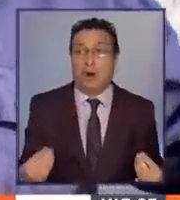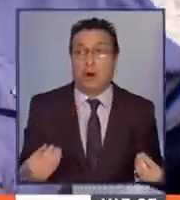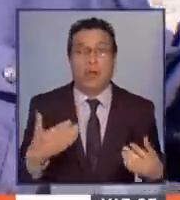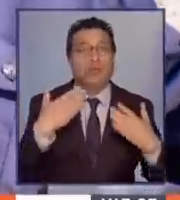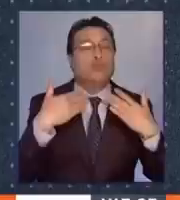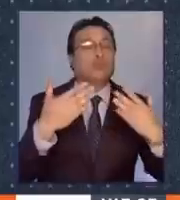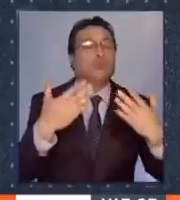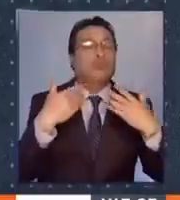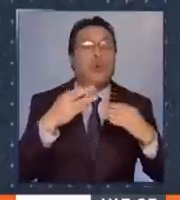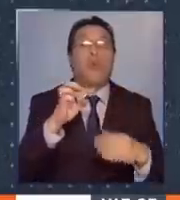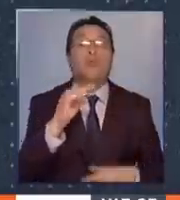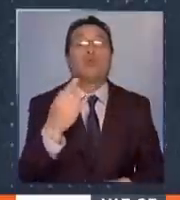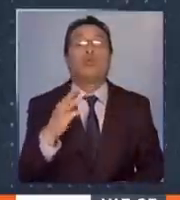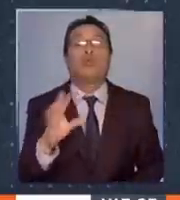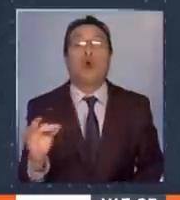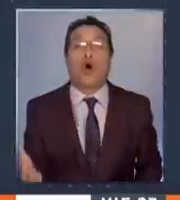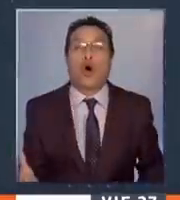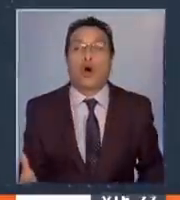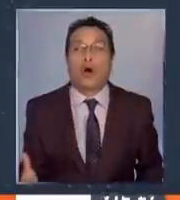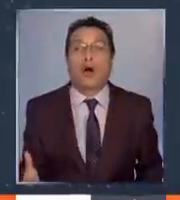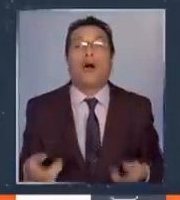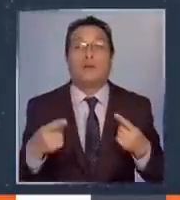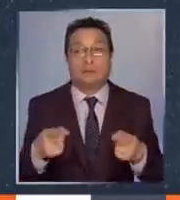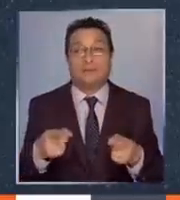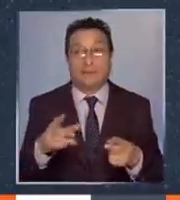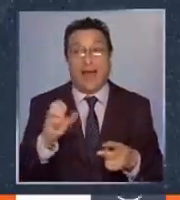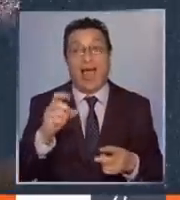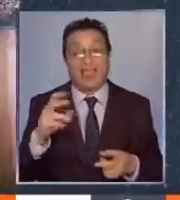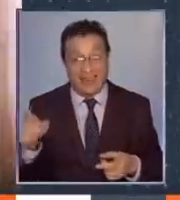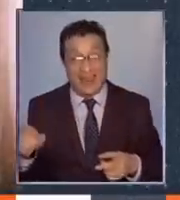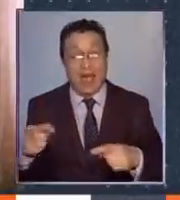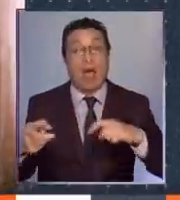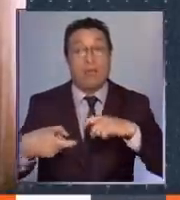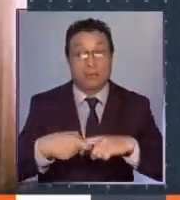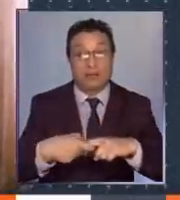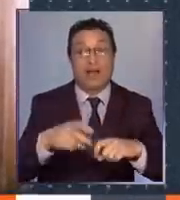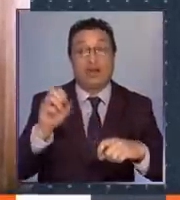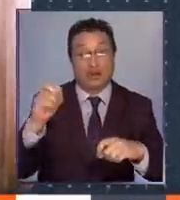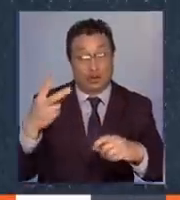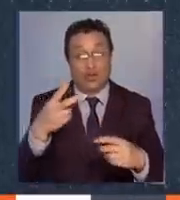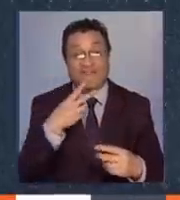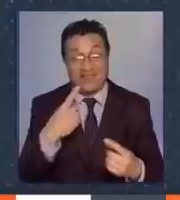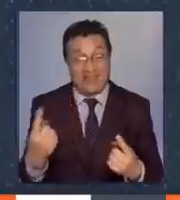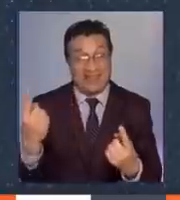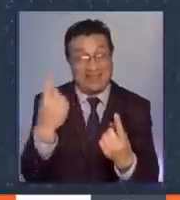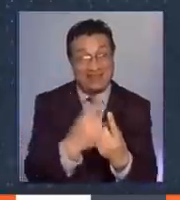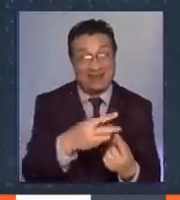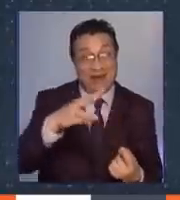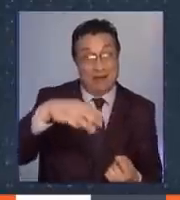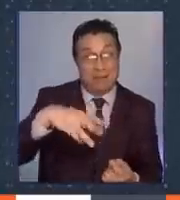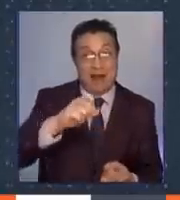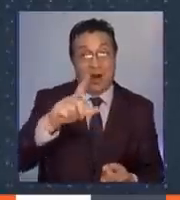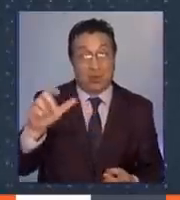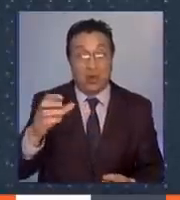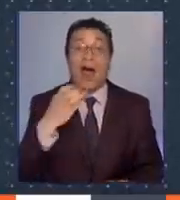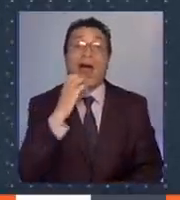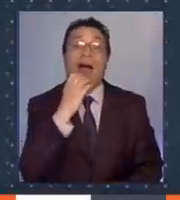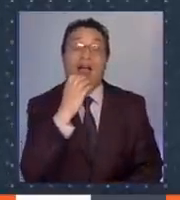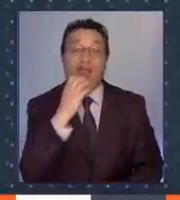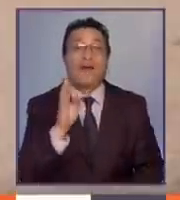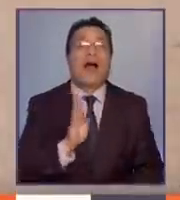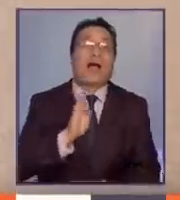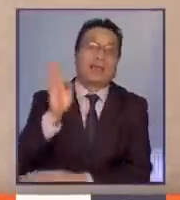puro. Por estos días, Andrea, su pareja y segunda pobladora de Malcu, estaba en Antofagasta visitando